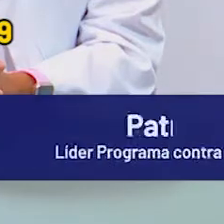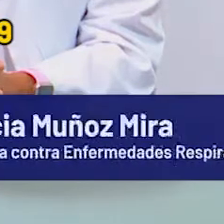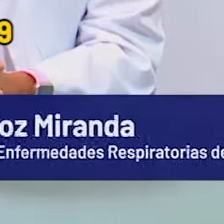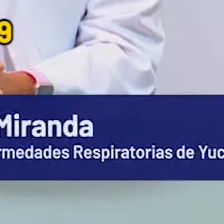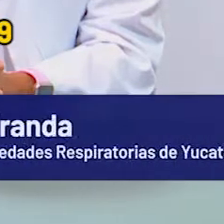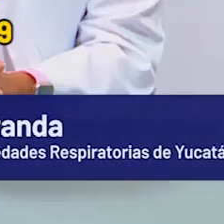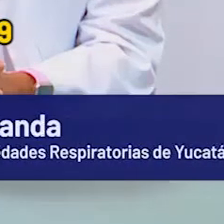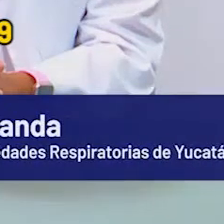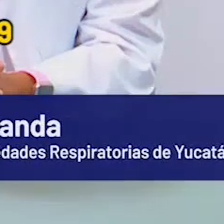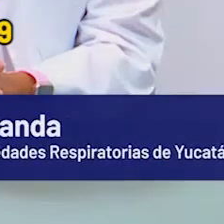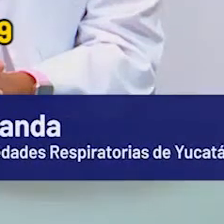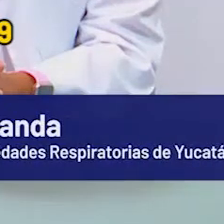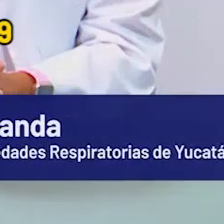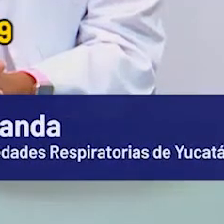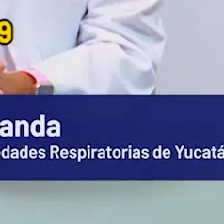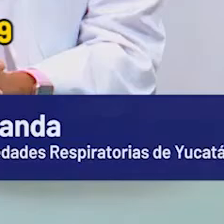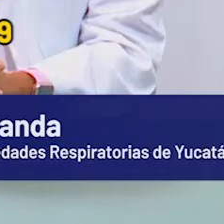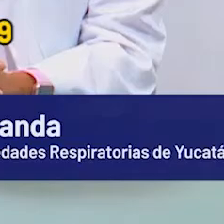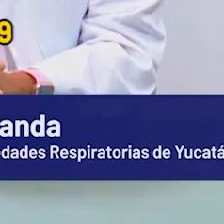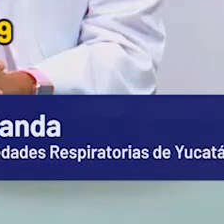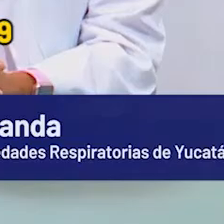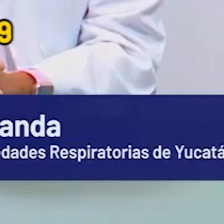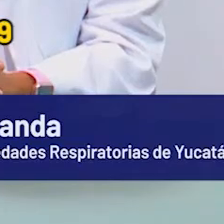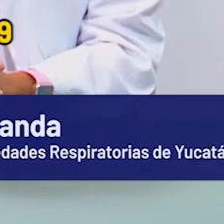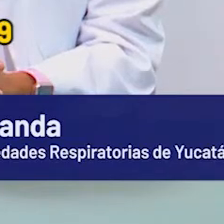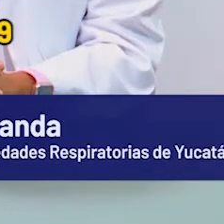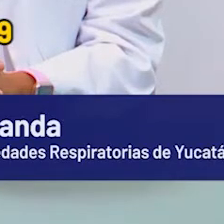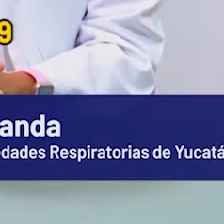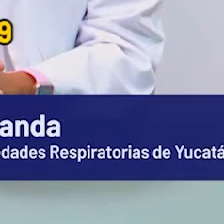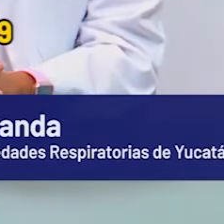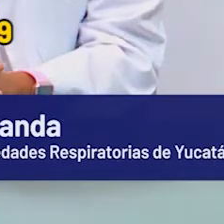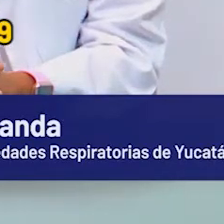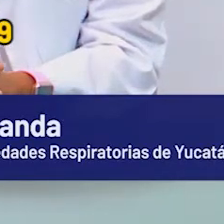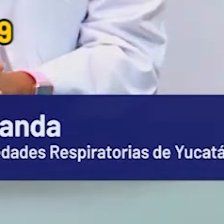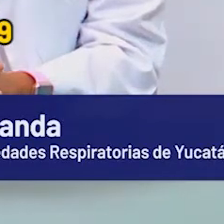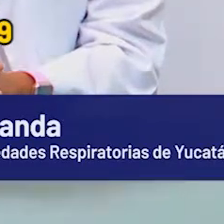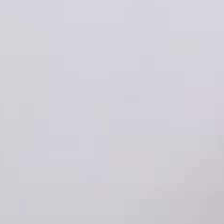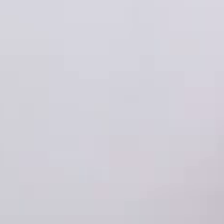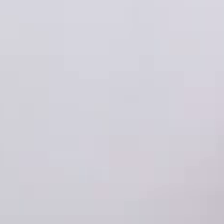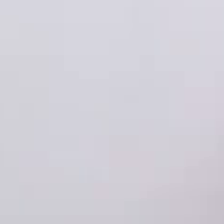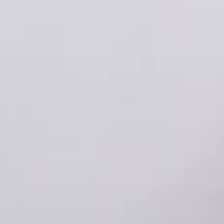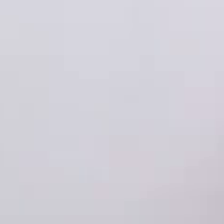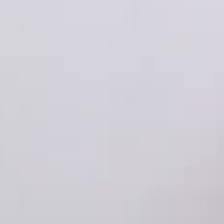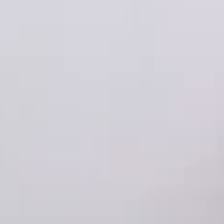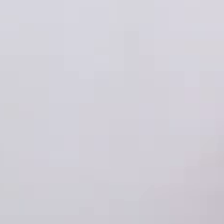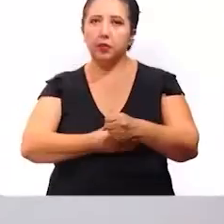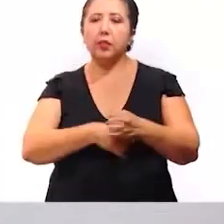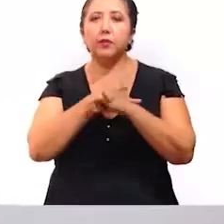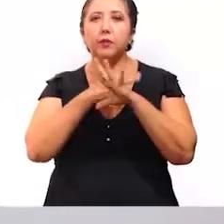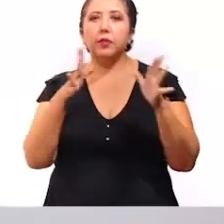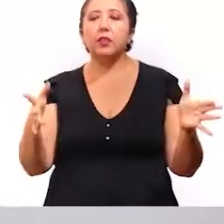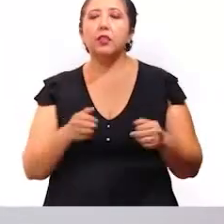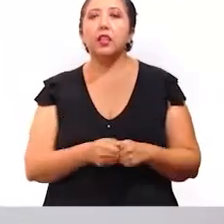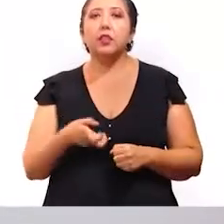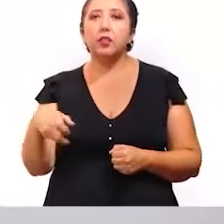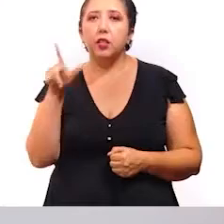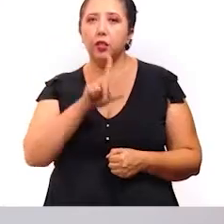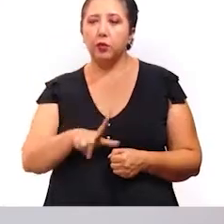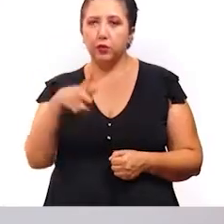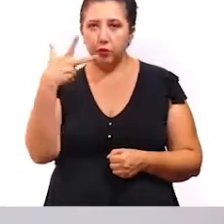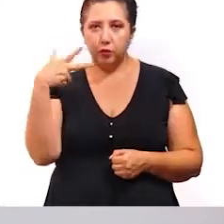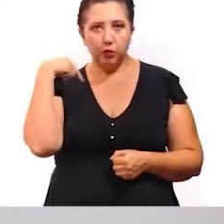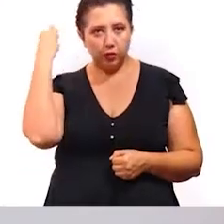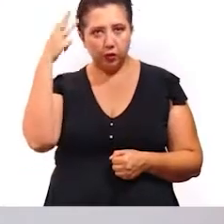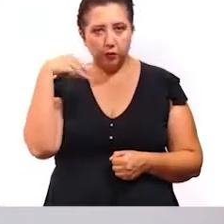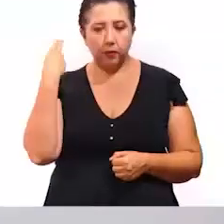Buenas tardes. Nos permitimos dar el informe diario relacionado con el COVID-19. Adelante, doctora. Gracias, doctora. Buenas tardes. Este es el parte médico de este lunes 8